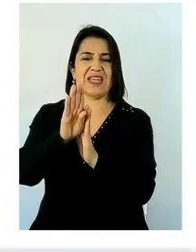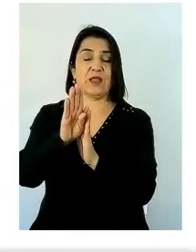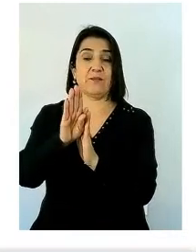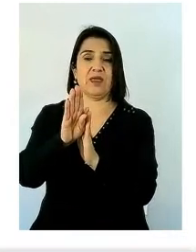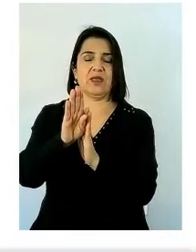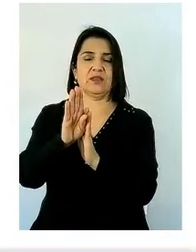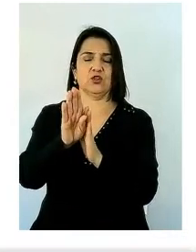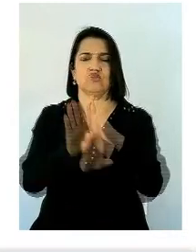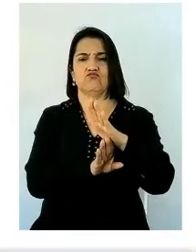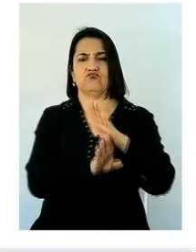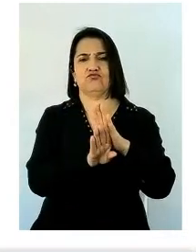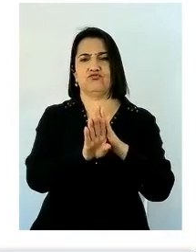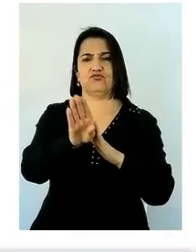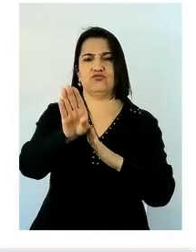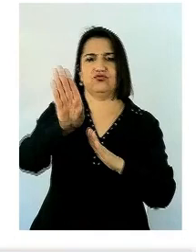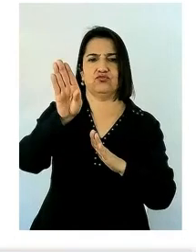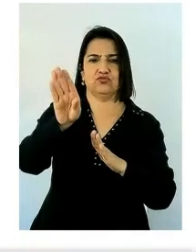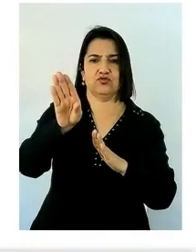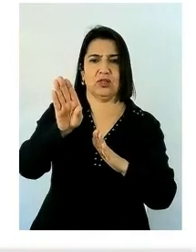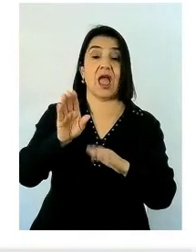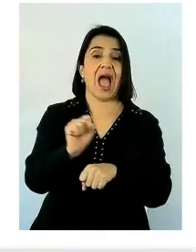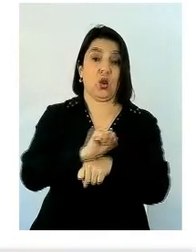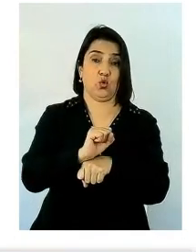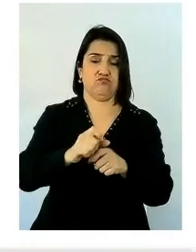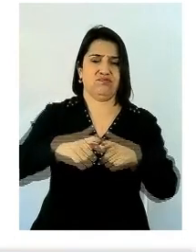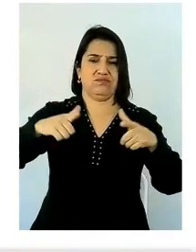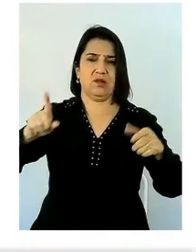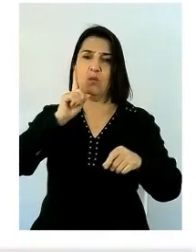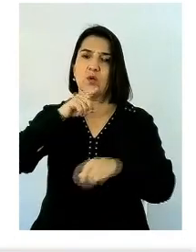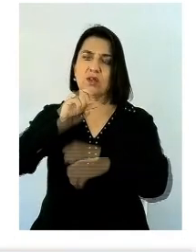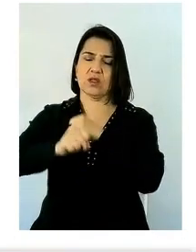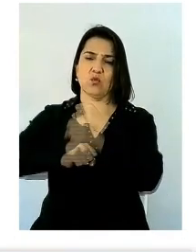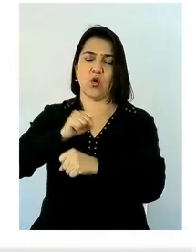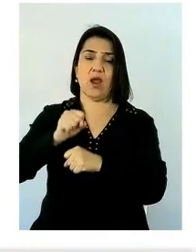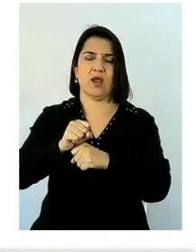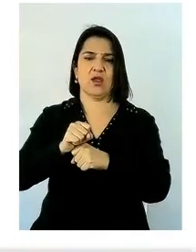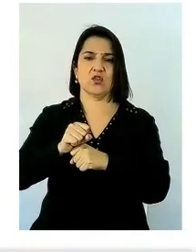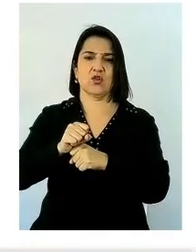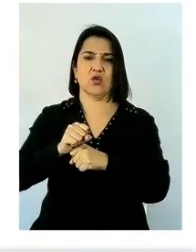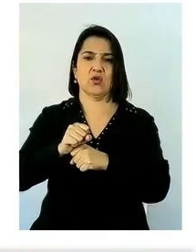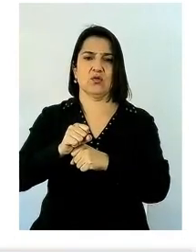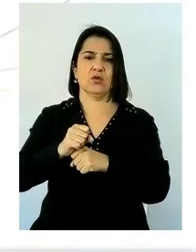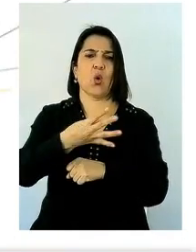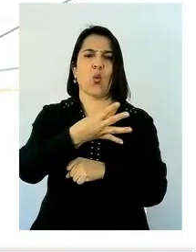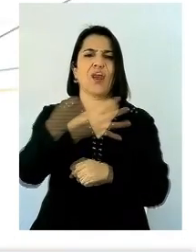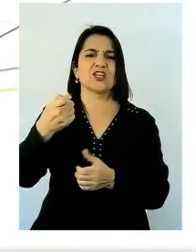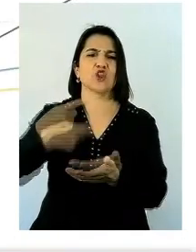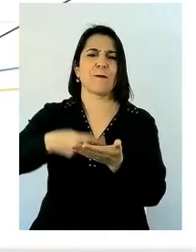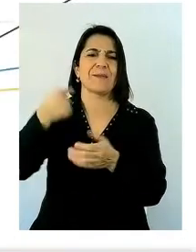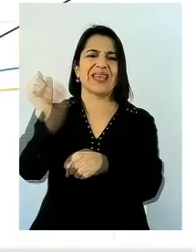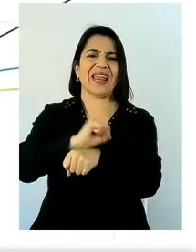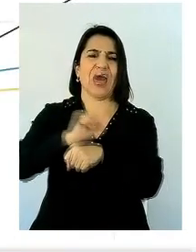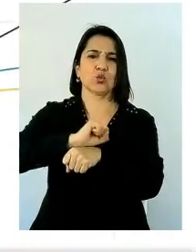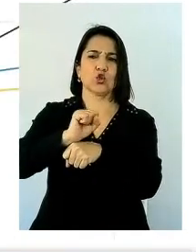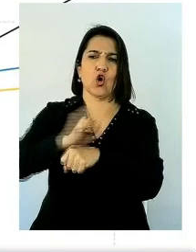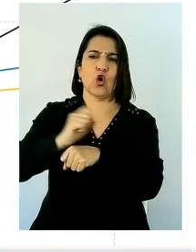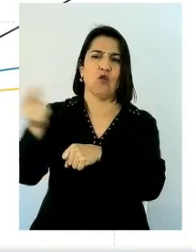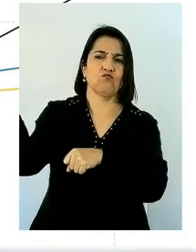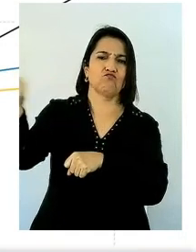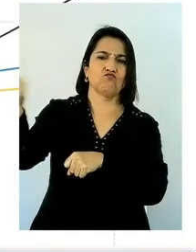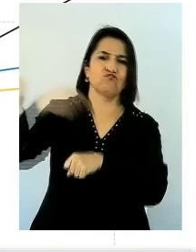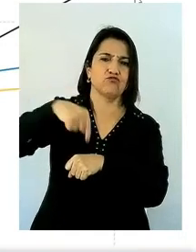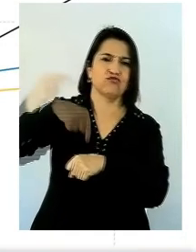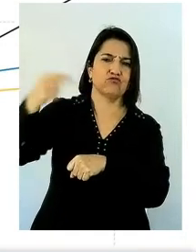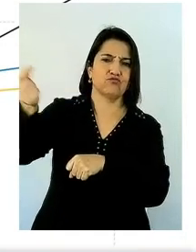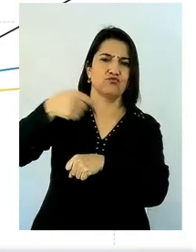automotriz, sobre todo en los últimos años. Cada año están ingresando 400.000 vehículos a nuestro país y un